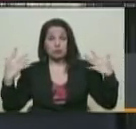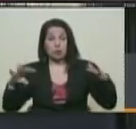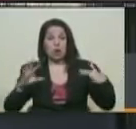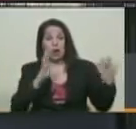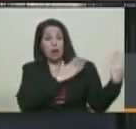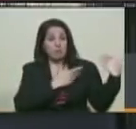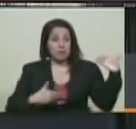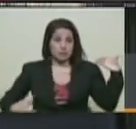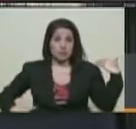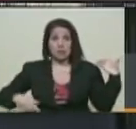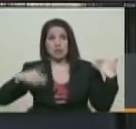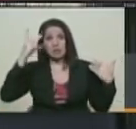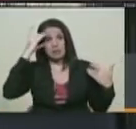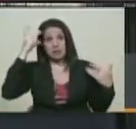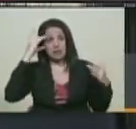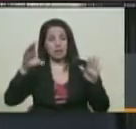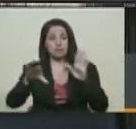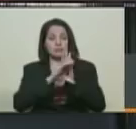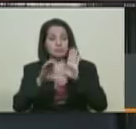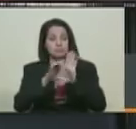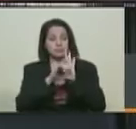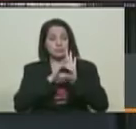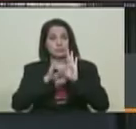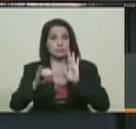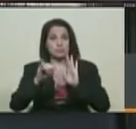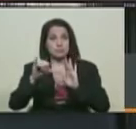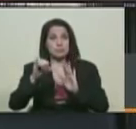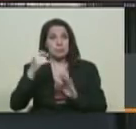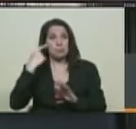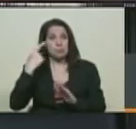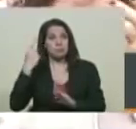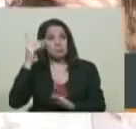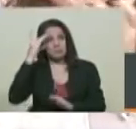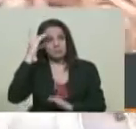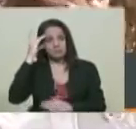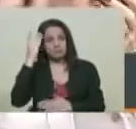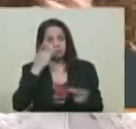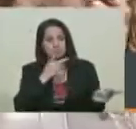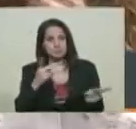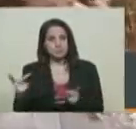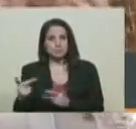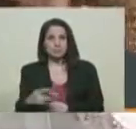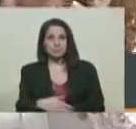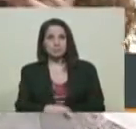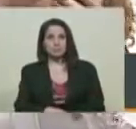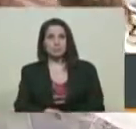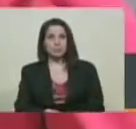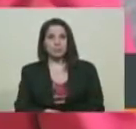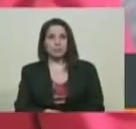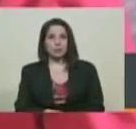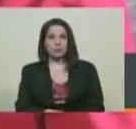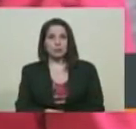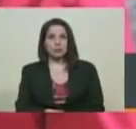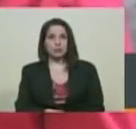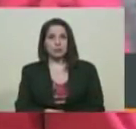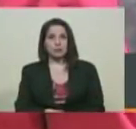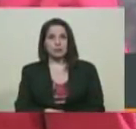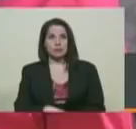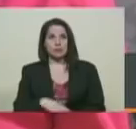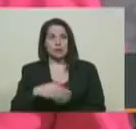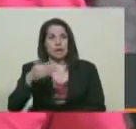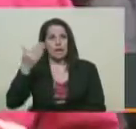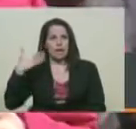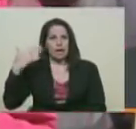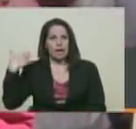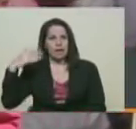la Asamblea Nacional Constituyente, doctora Delcy Rodríguez. Bienvenida. Bueno, presidente, apenas hace unos días